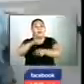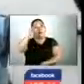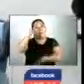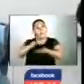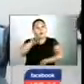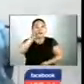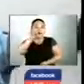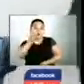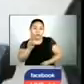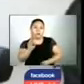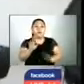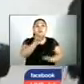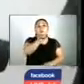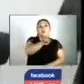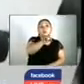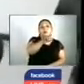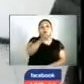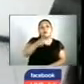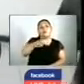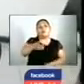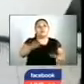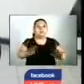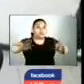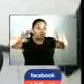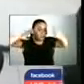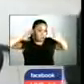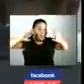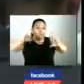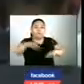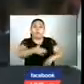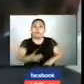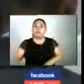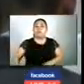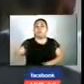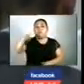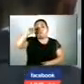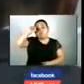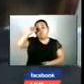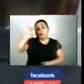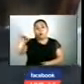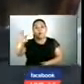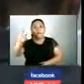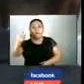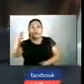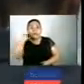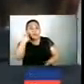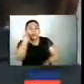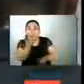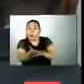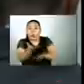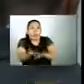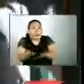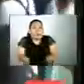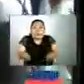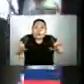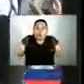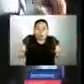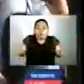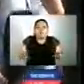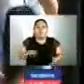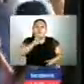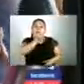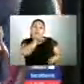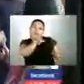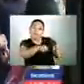el expresidente de la República, Elías Antonio Saca, ya que no prosperó la apelación de Fiscalía General de la República. Saca